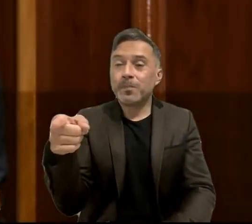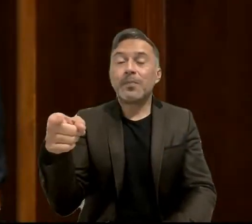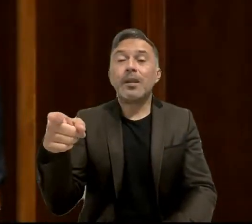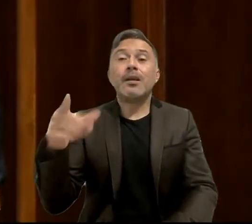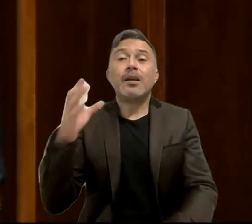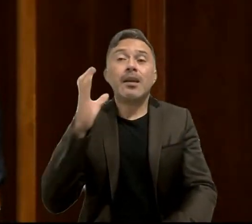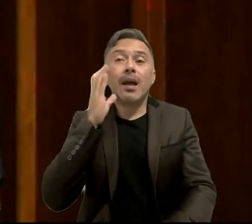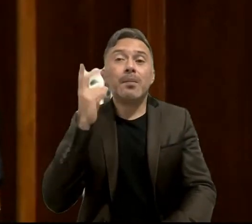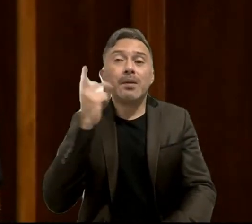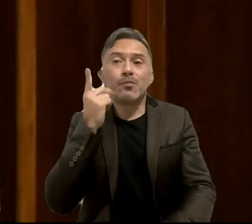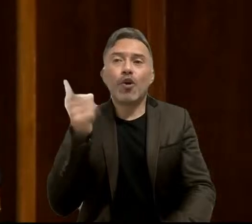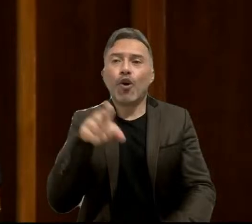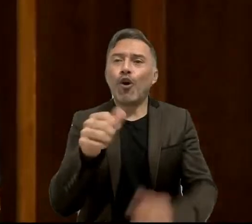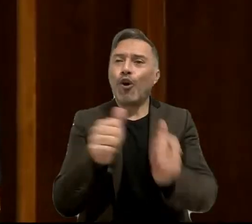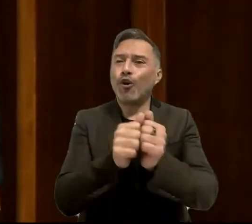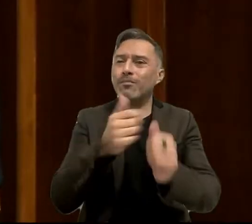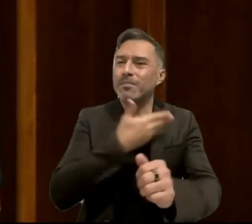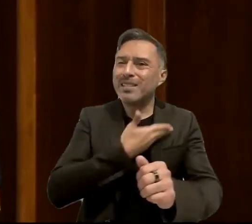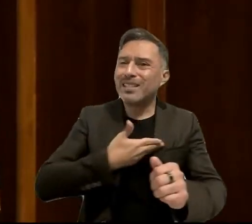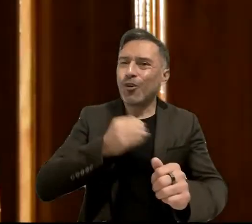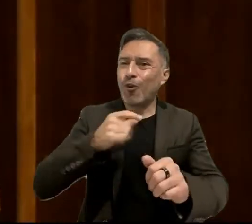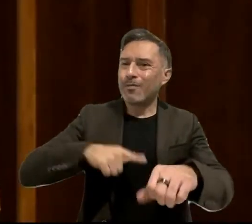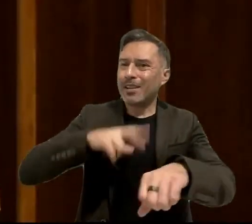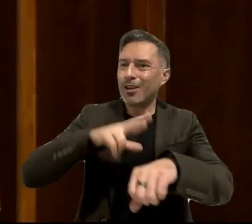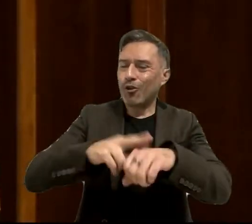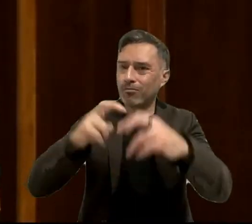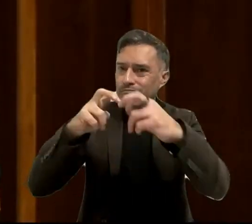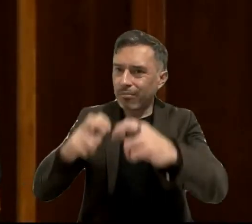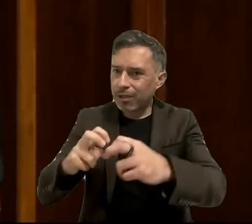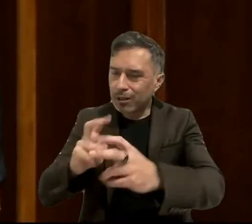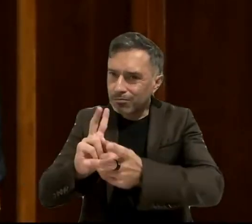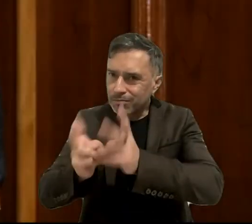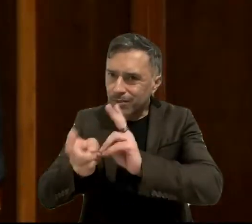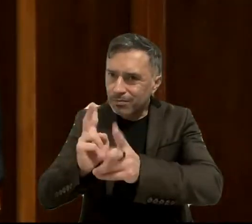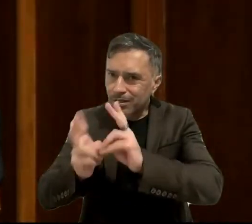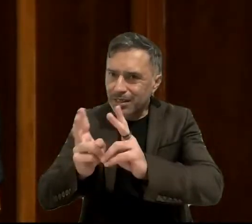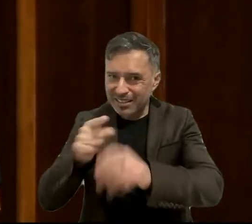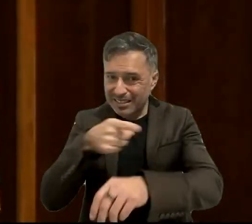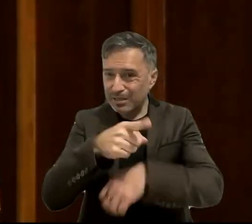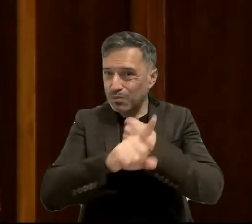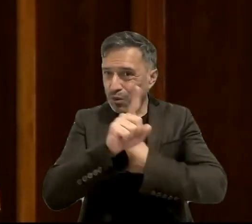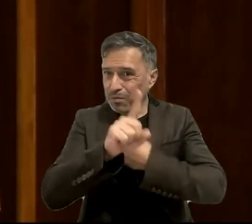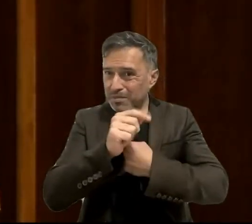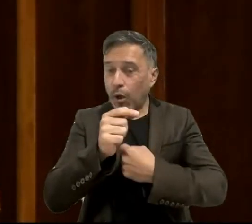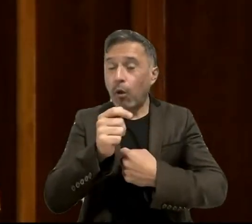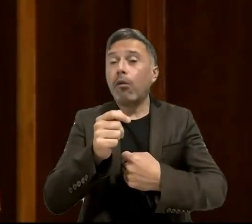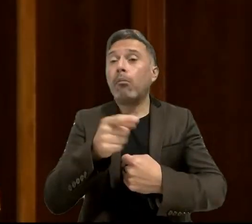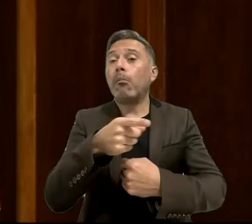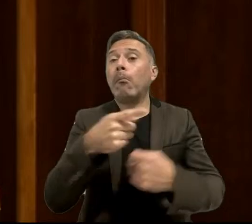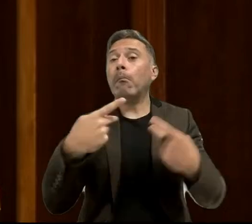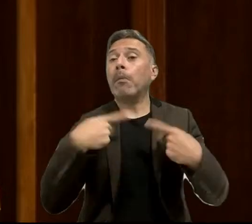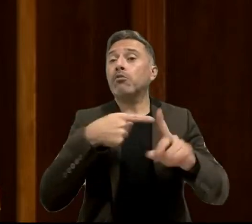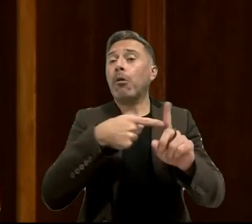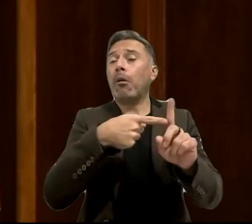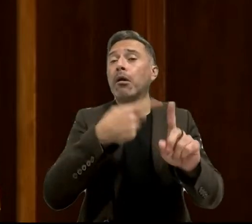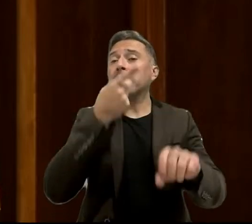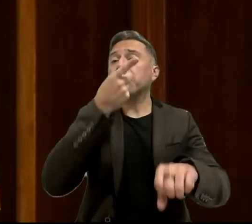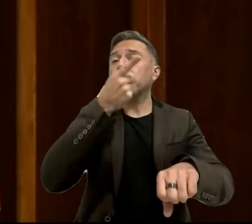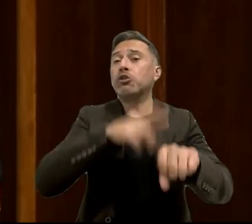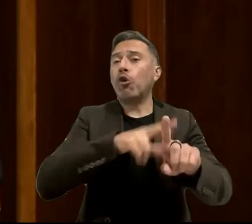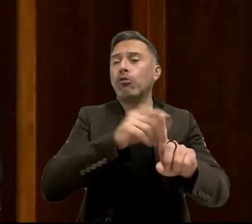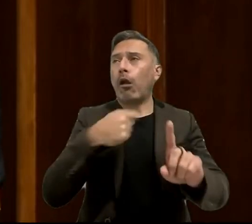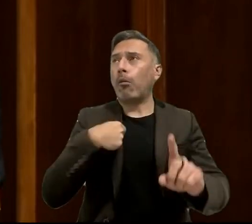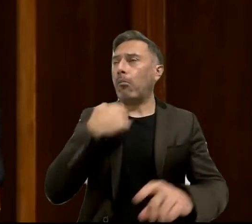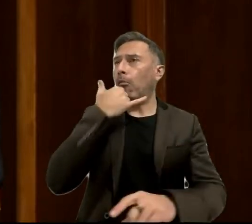ejecutivo empezar a resolver el problema y se convierta en un problema de Estado, no el problema de un funcionario que no cumple y violenta